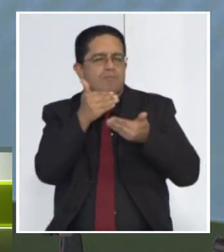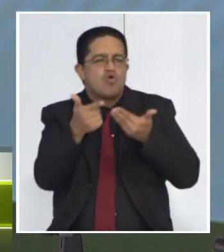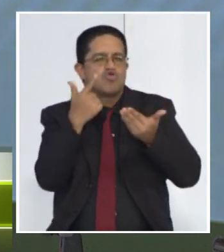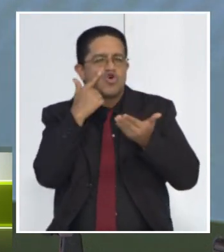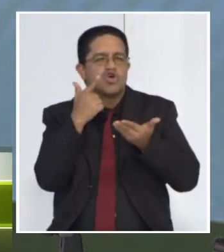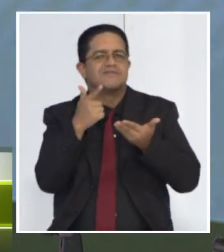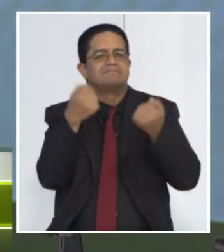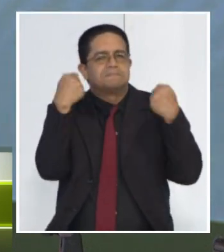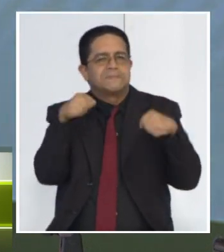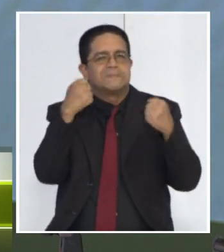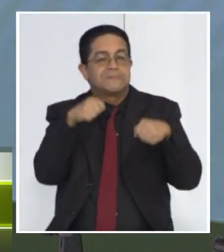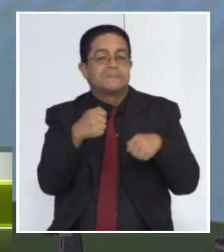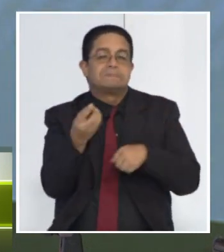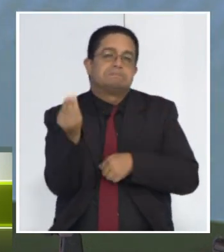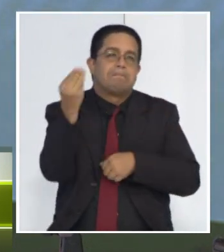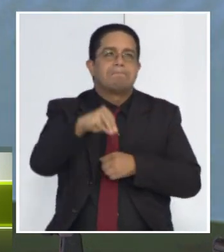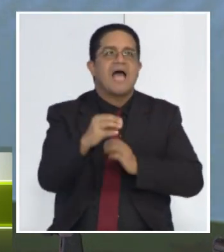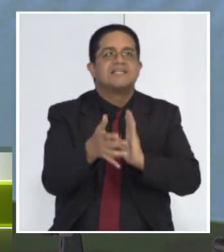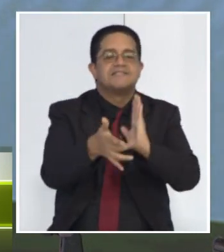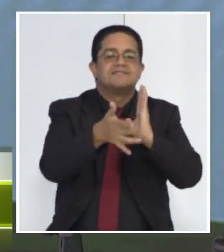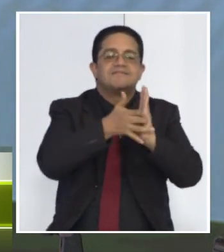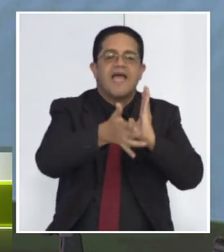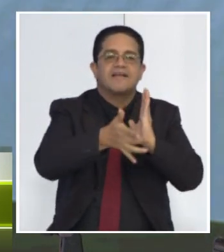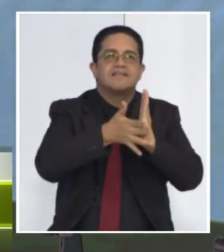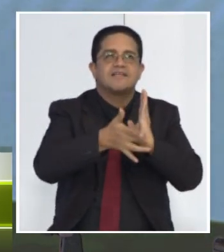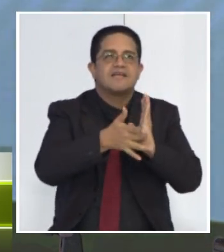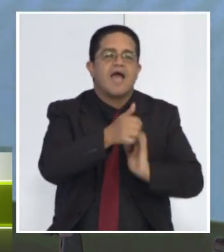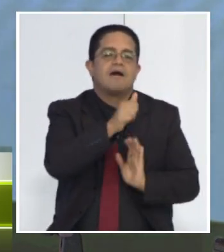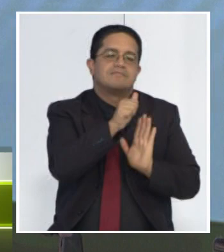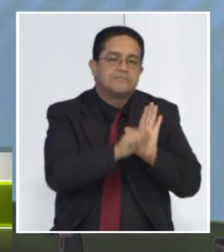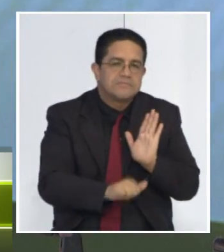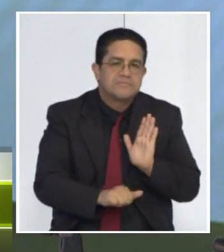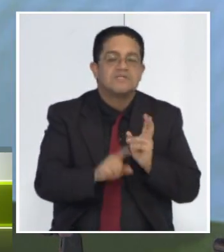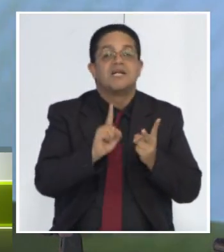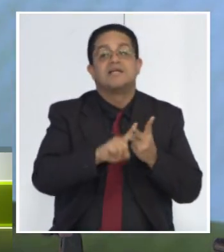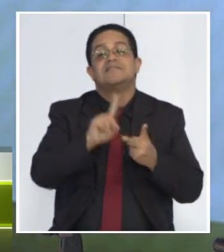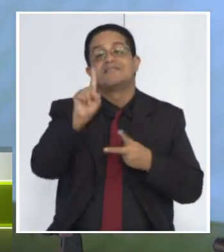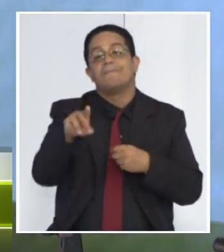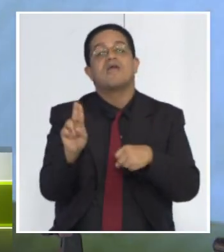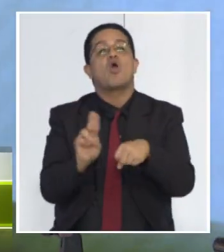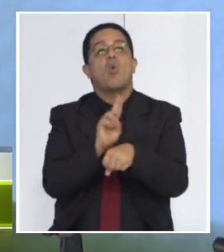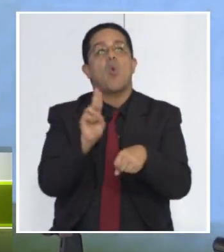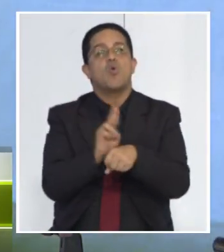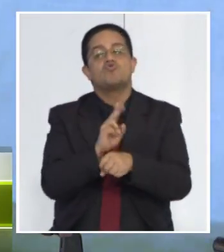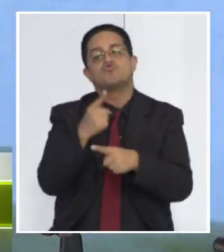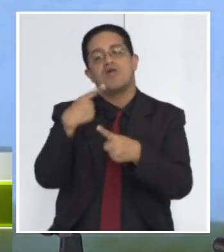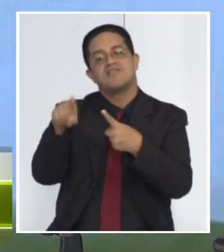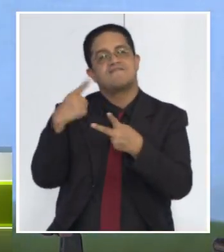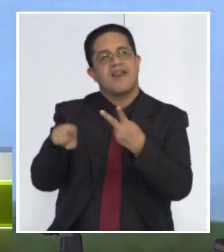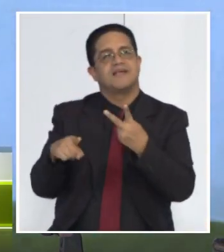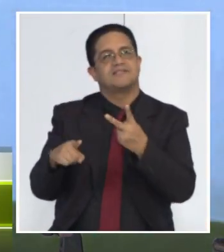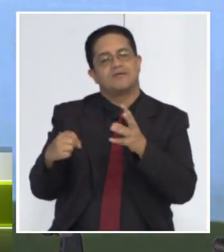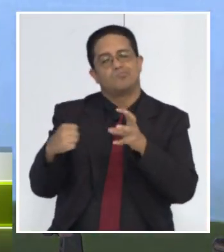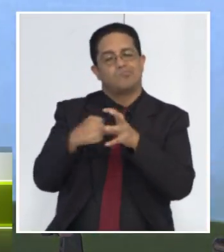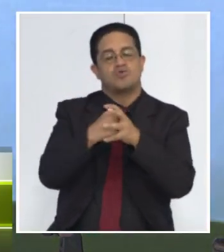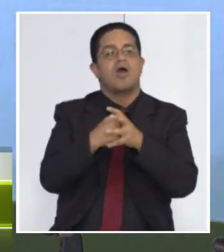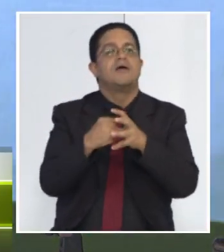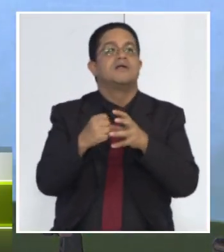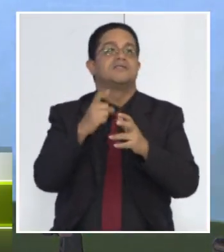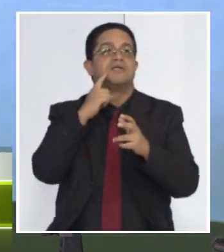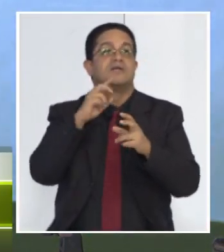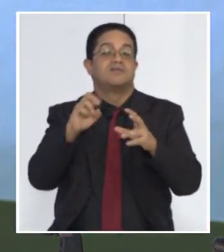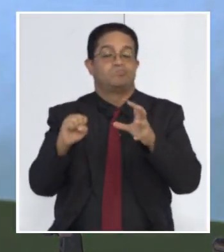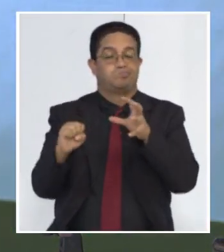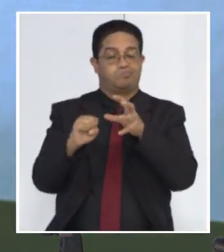través del tiempo, mejorando la técnica quirúrgica, mejorando el uso de materiales. Hemos, por ejemplo, el uso de prótesis que usan